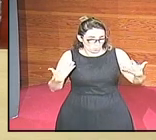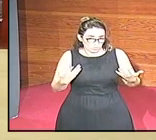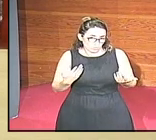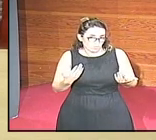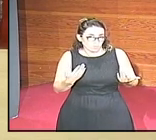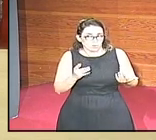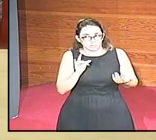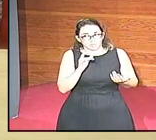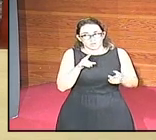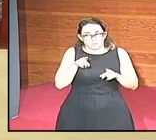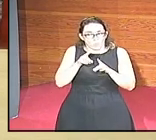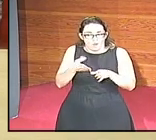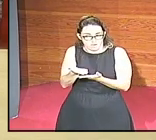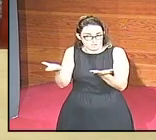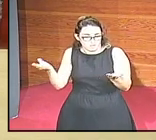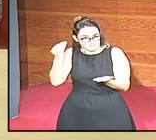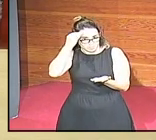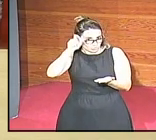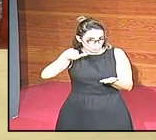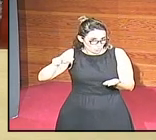que era la idea de todos.